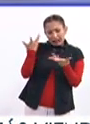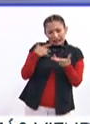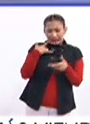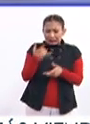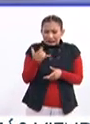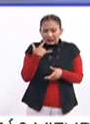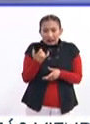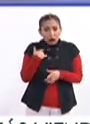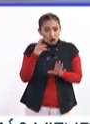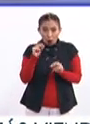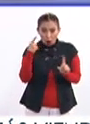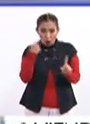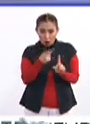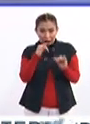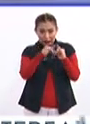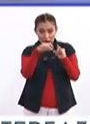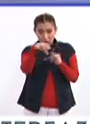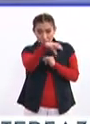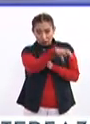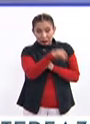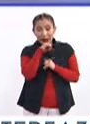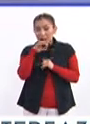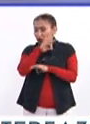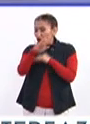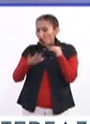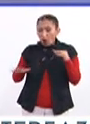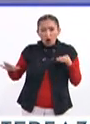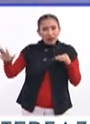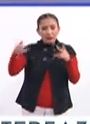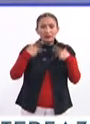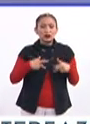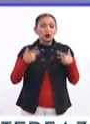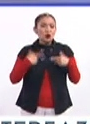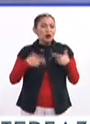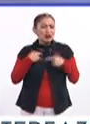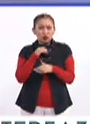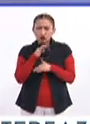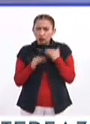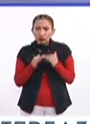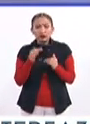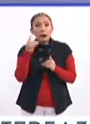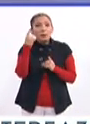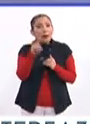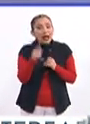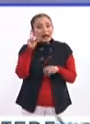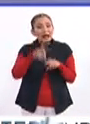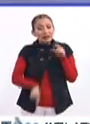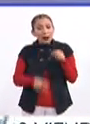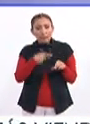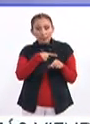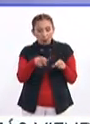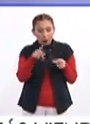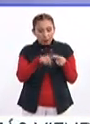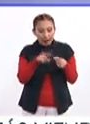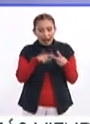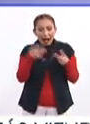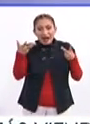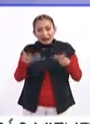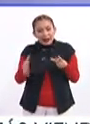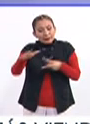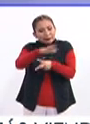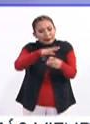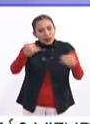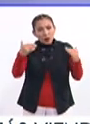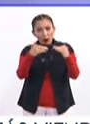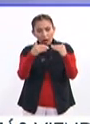los esfuerzos, no nada más institucionales, sino de todos los actores de la sociedad para erradicar la pobreza, generar